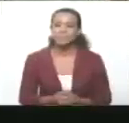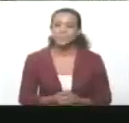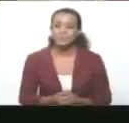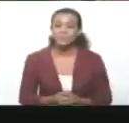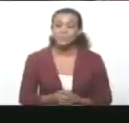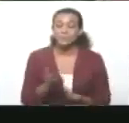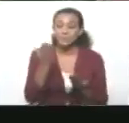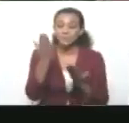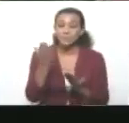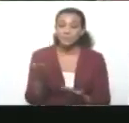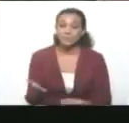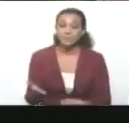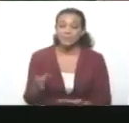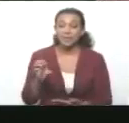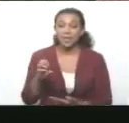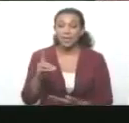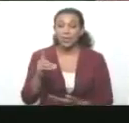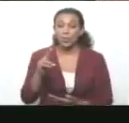Eduardo Méndez.